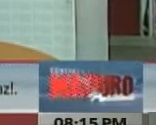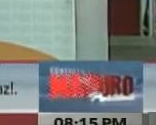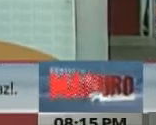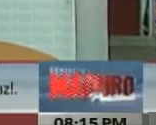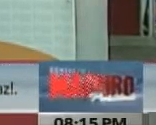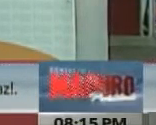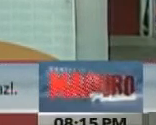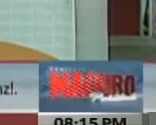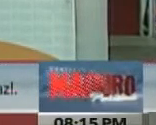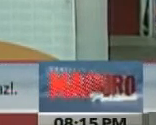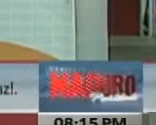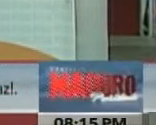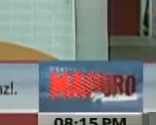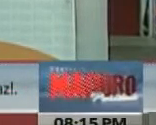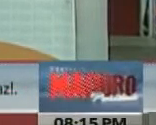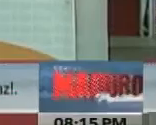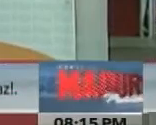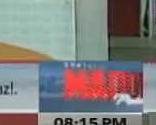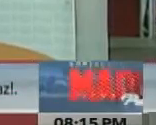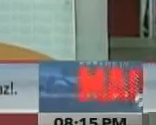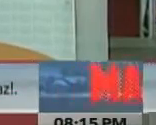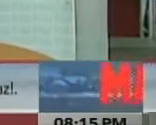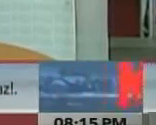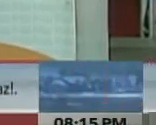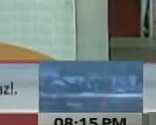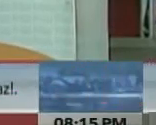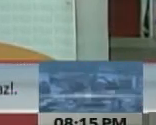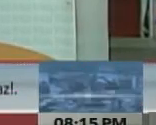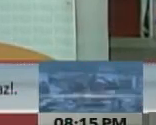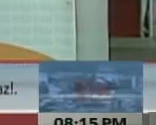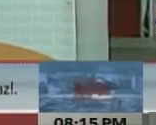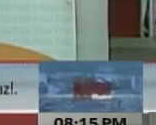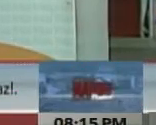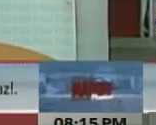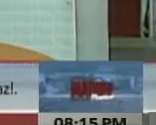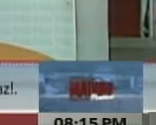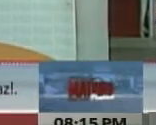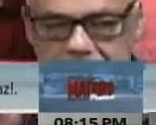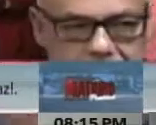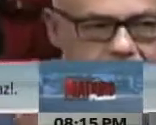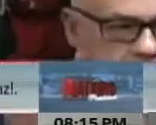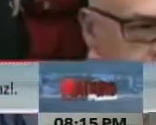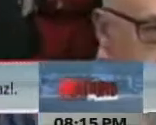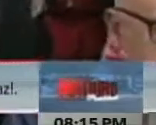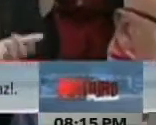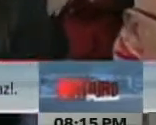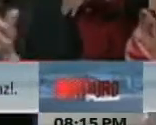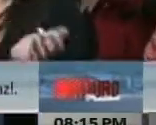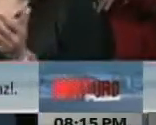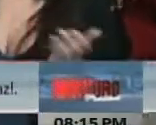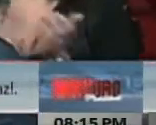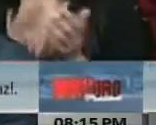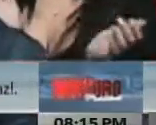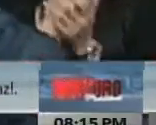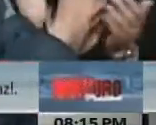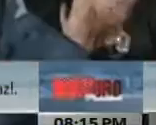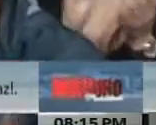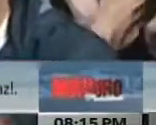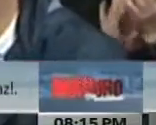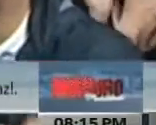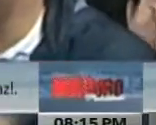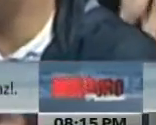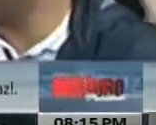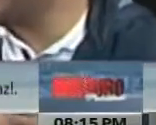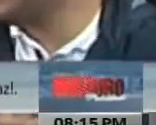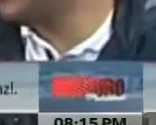del Festival de la Feria Internacional del Libro de Venezuela. Todos al Teresa Carreño,